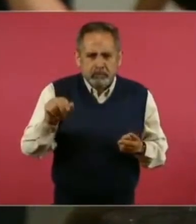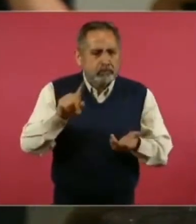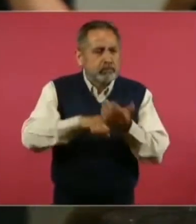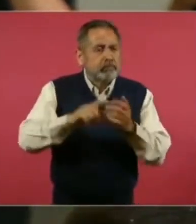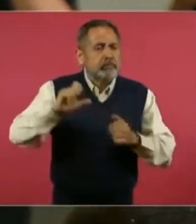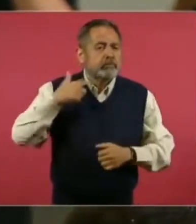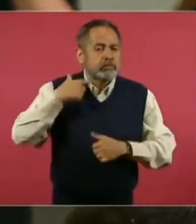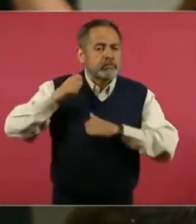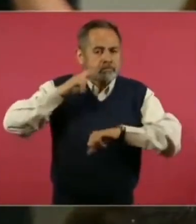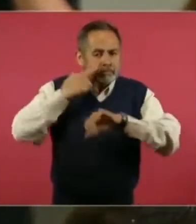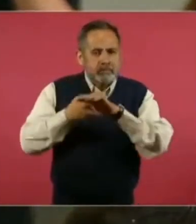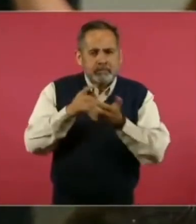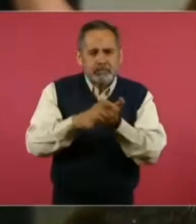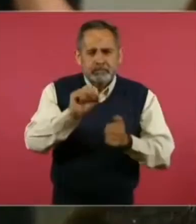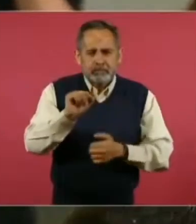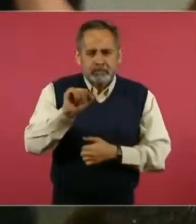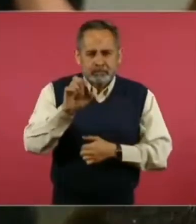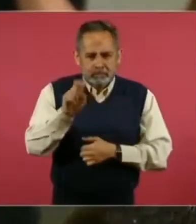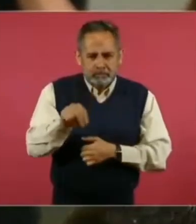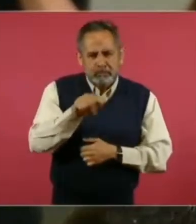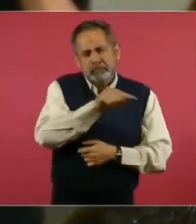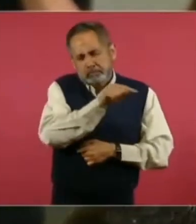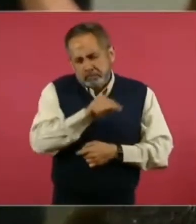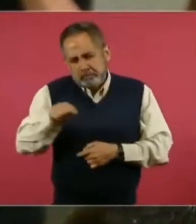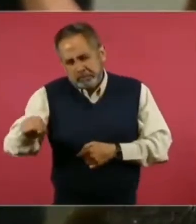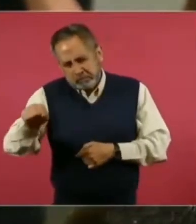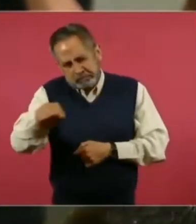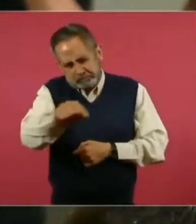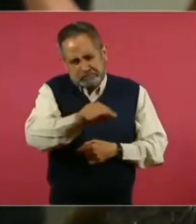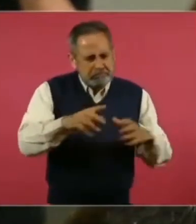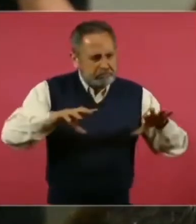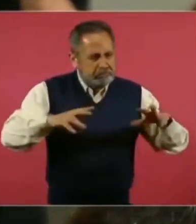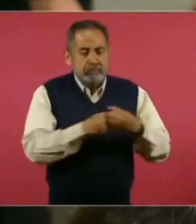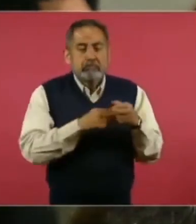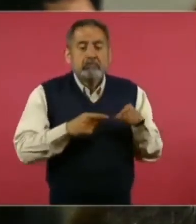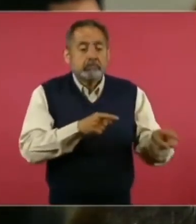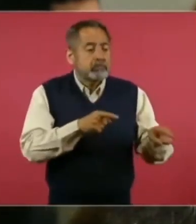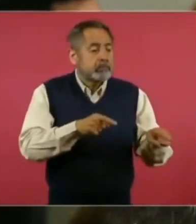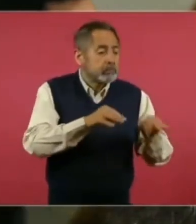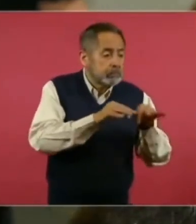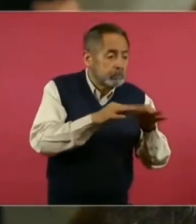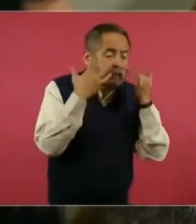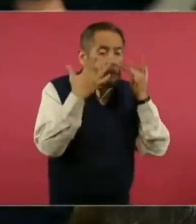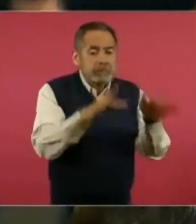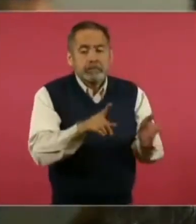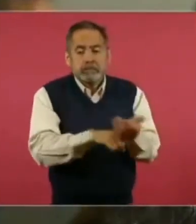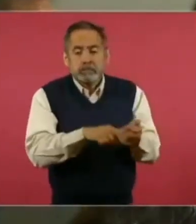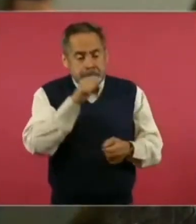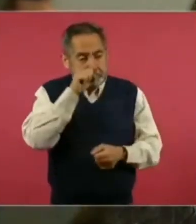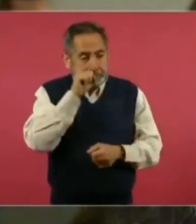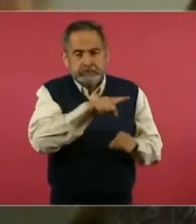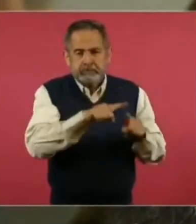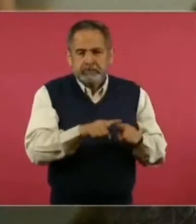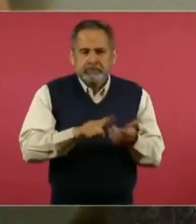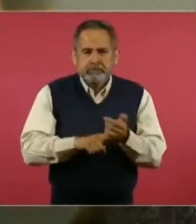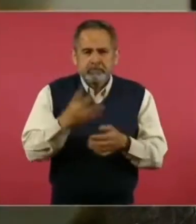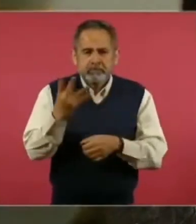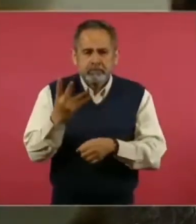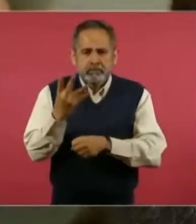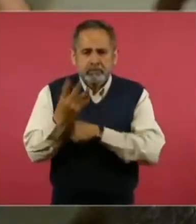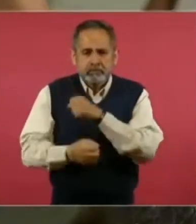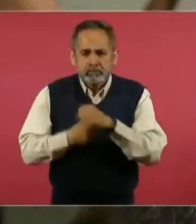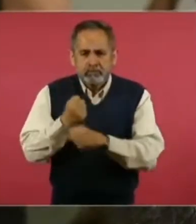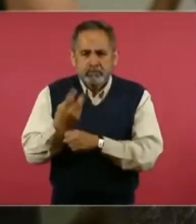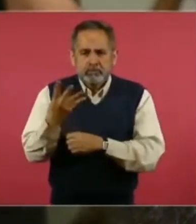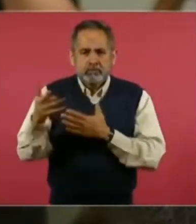CISEN, bueno, entre otros cargos que tuvo en la vida pública, y que salió de este cargo a los 4 años,